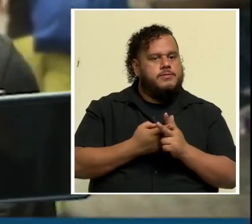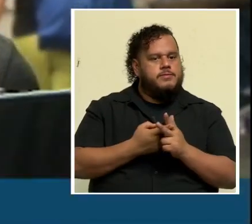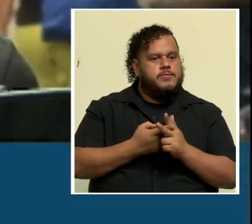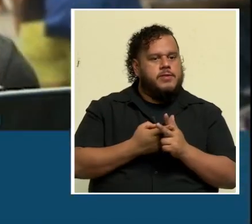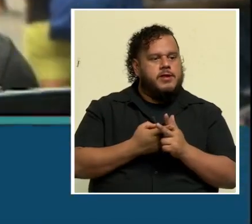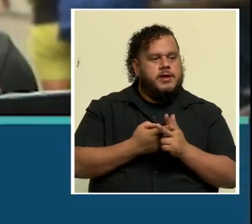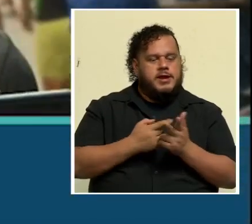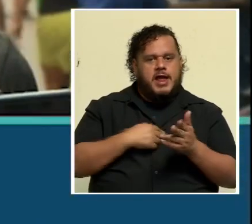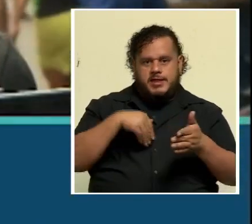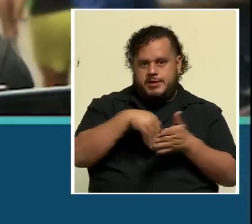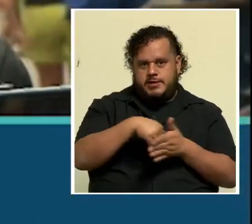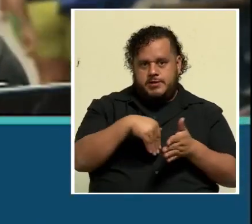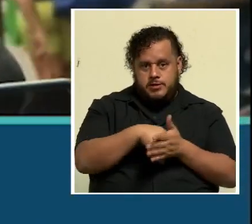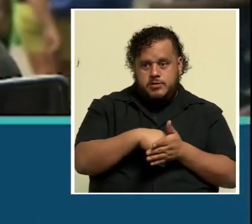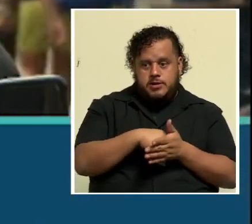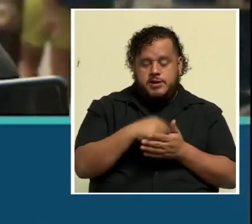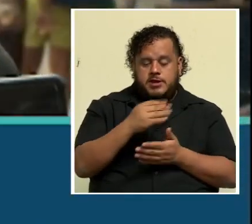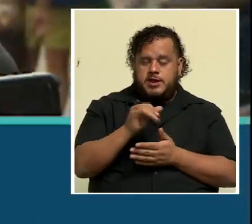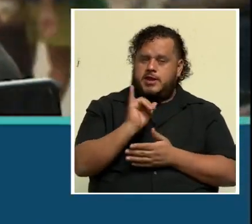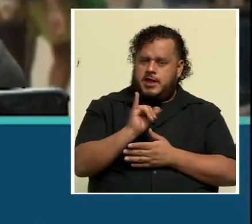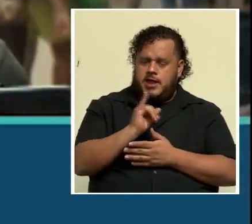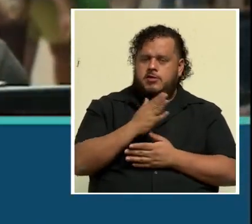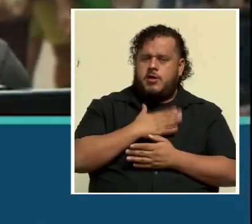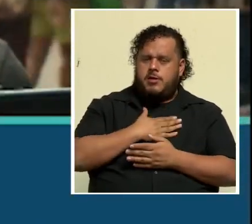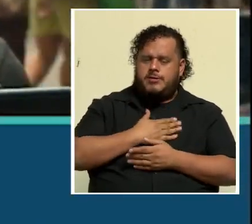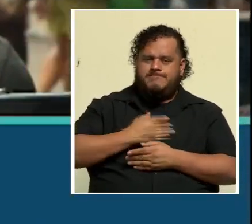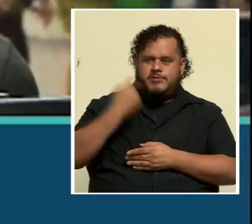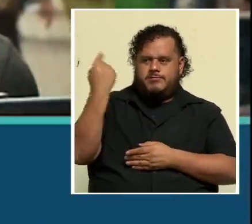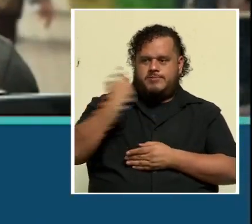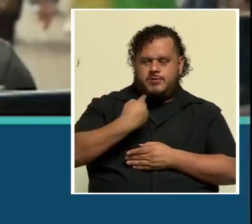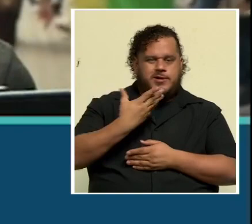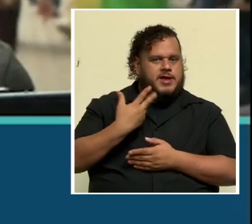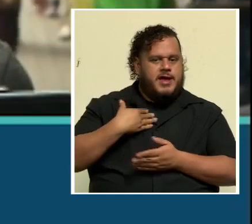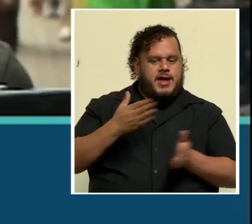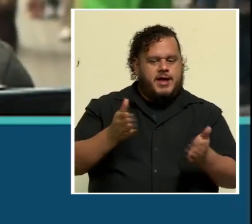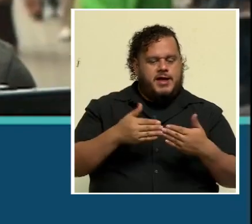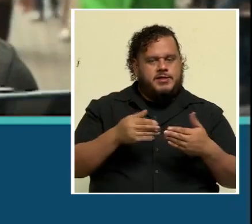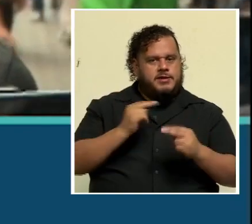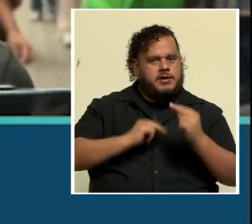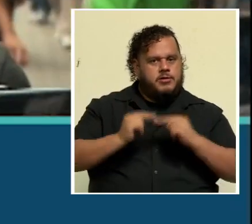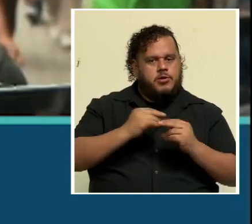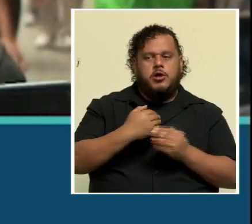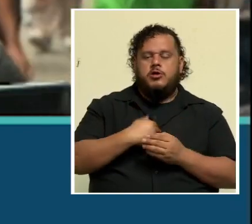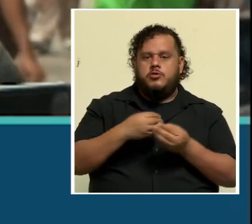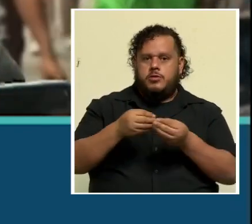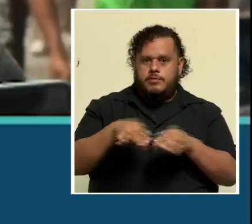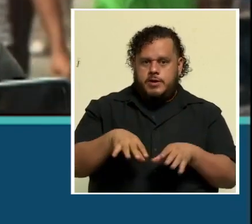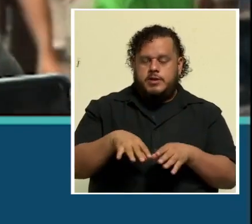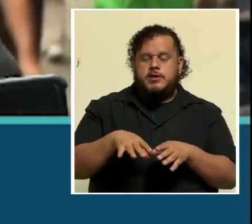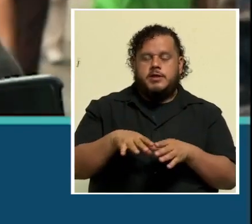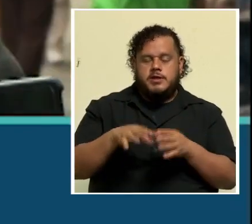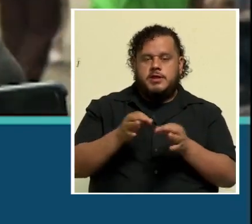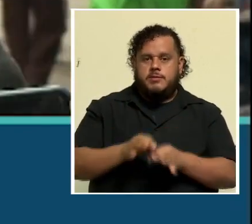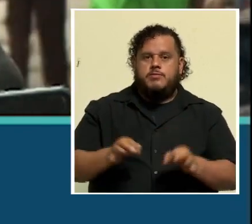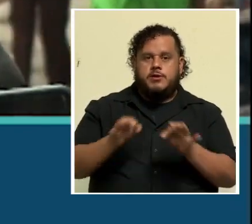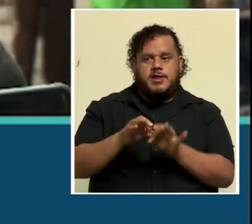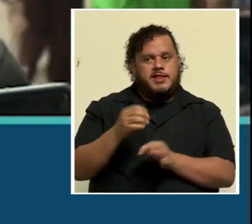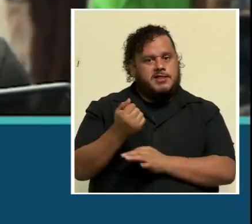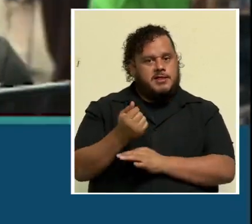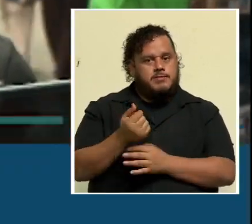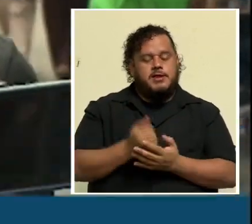las restricciones, y eso me obligó a tener que cerrar el negocio. Tuve pérdidas muy notables,